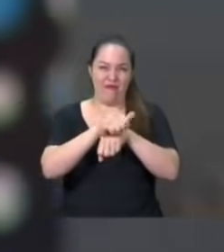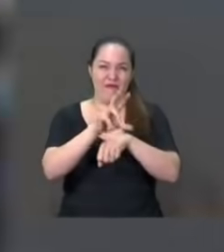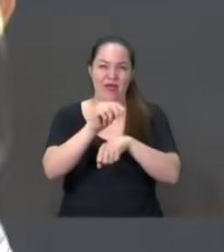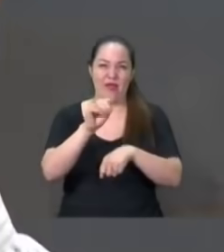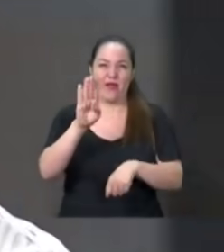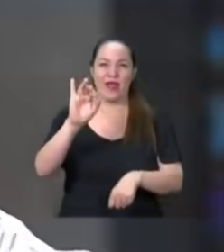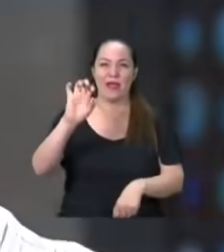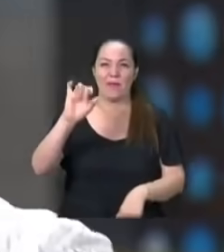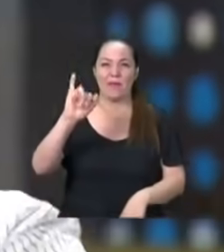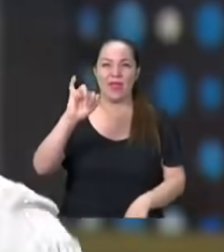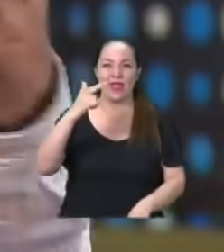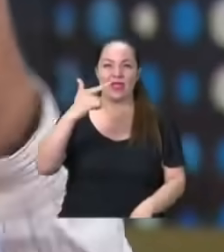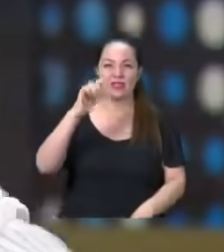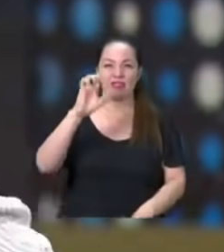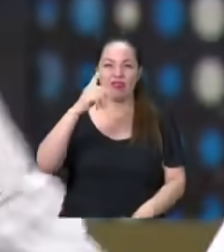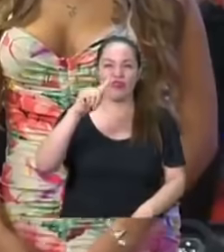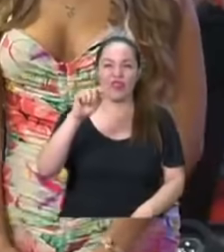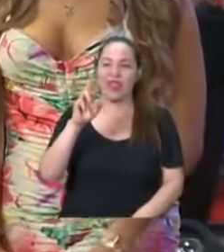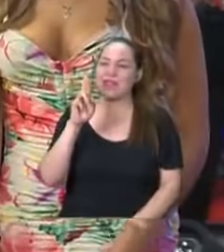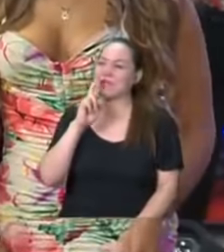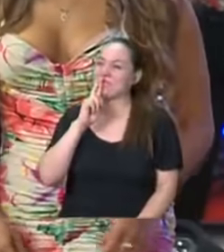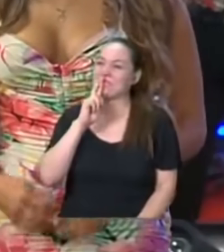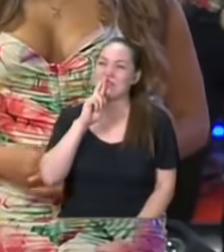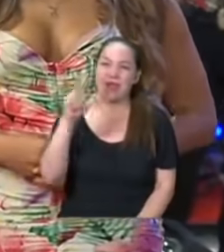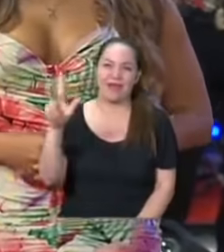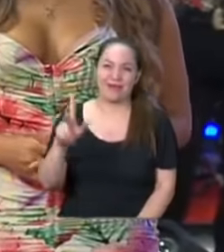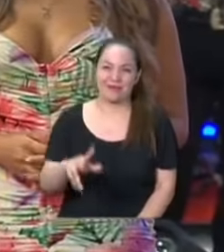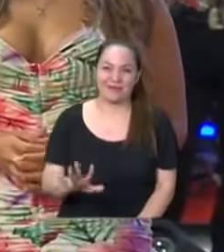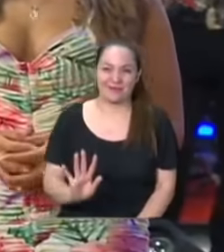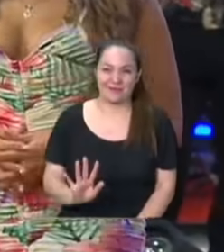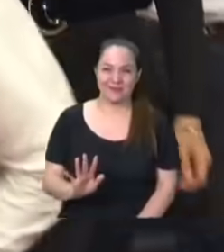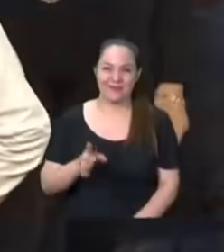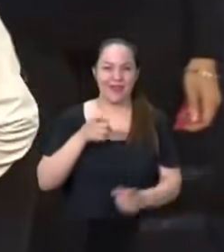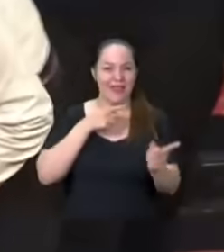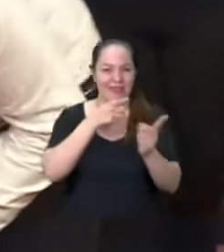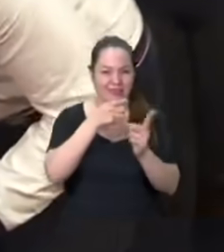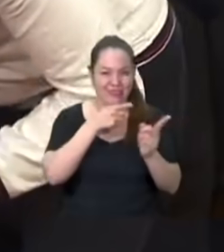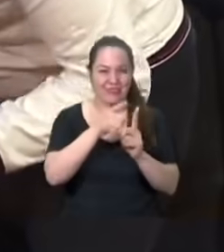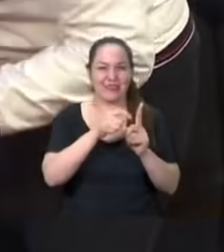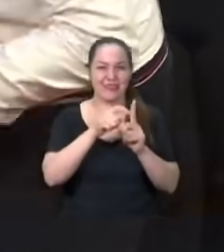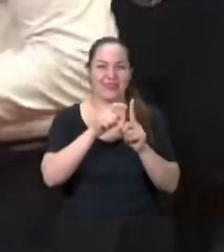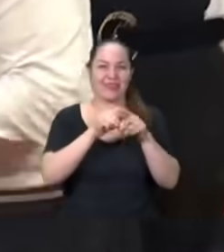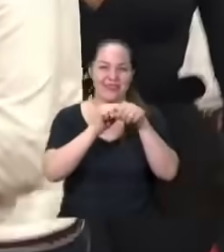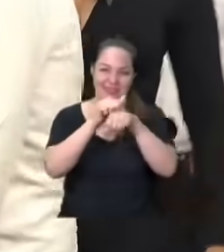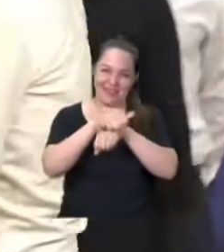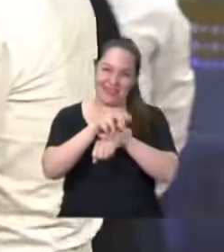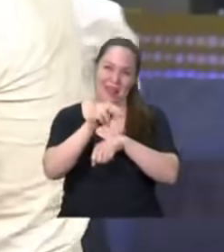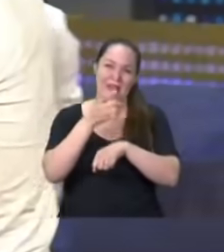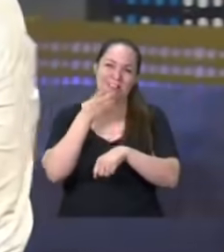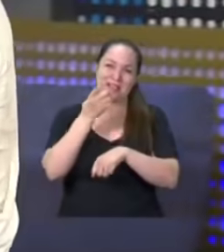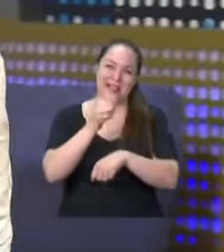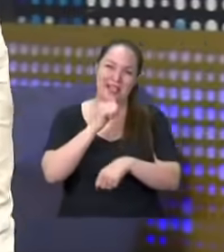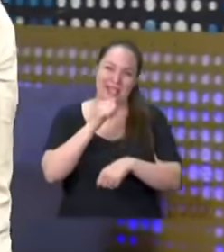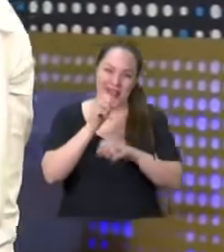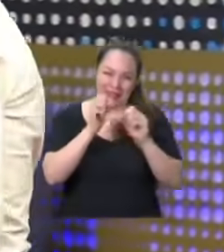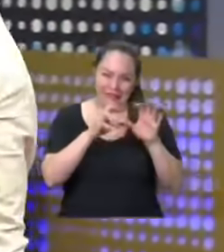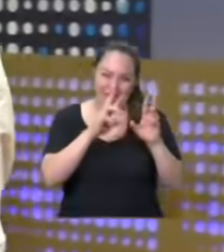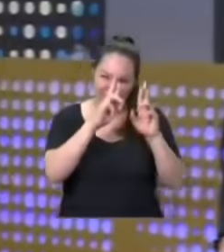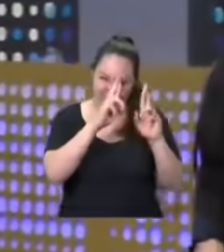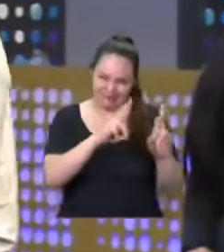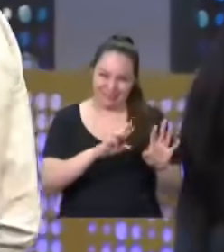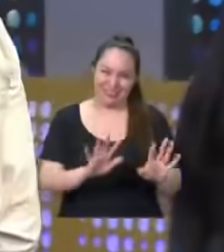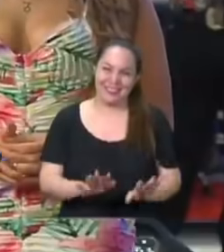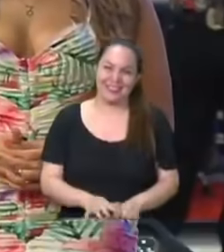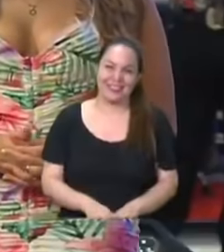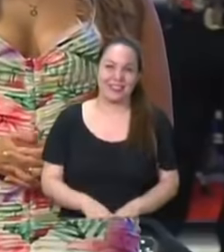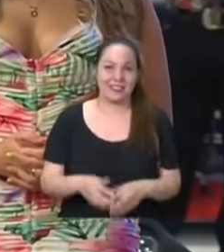máximo. Yo le voy a donar cabello a Manolo. ¿Y ese qué? Para que se haga unas trenzas. ahorita en